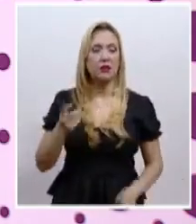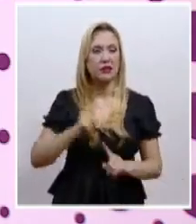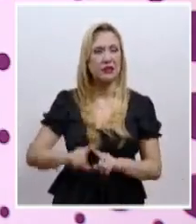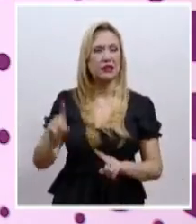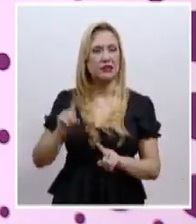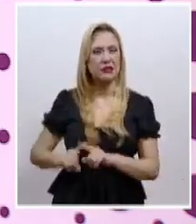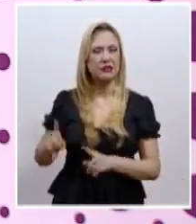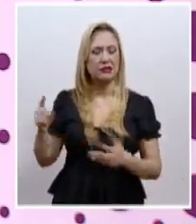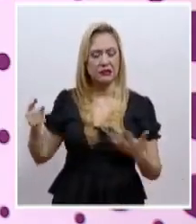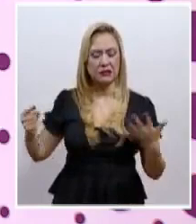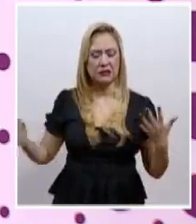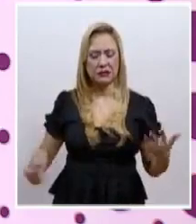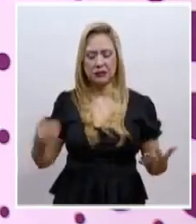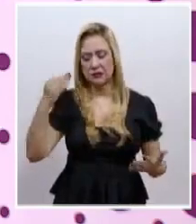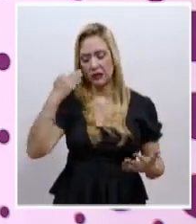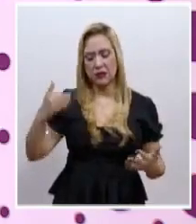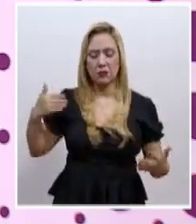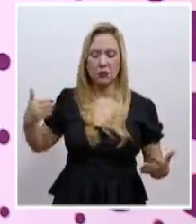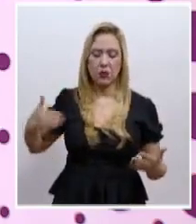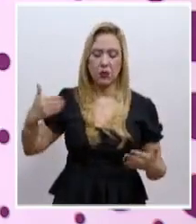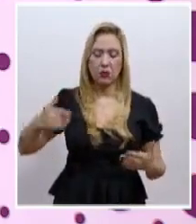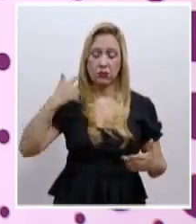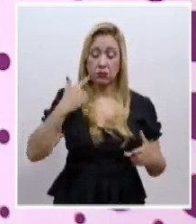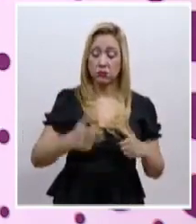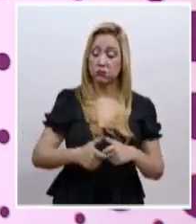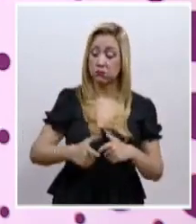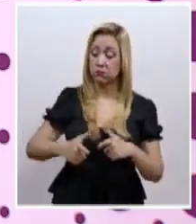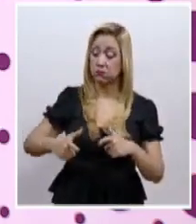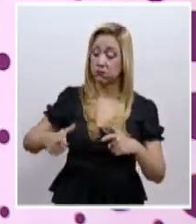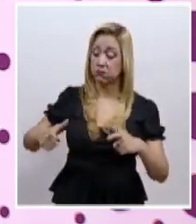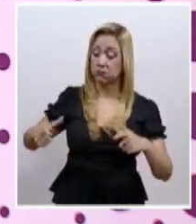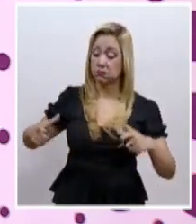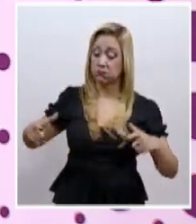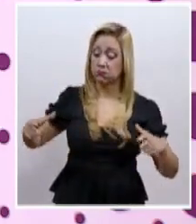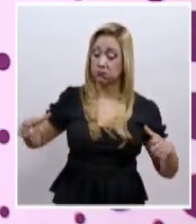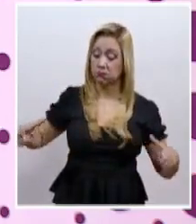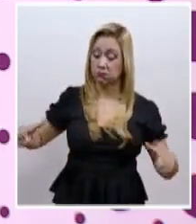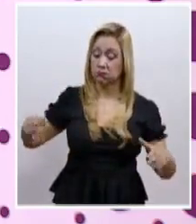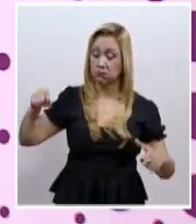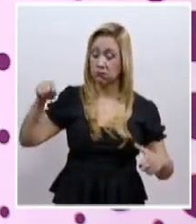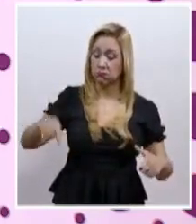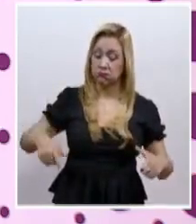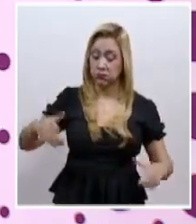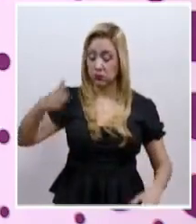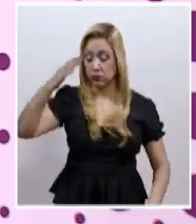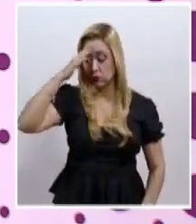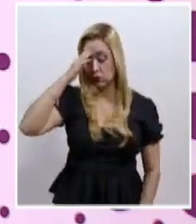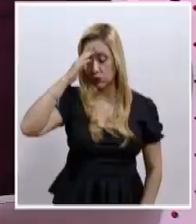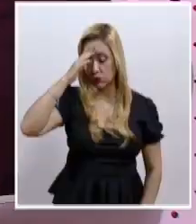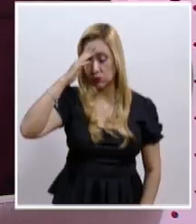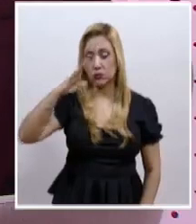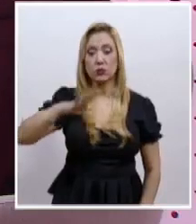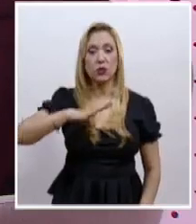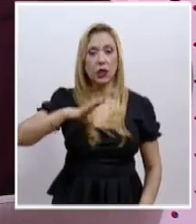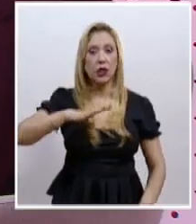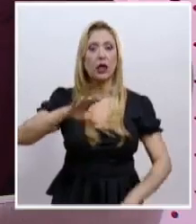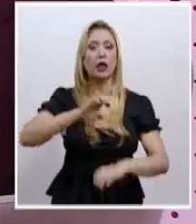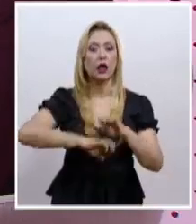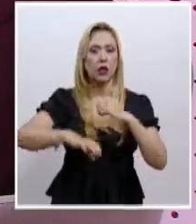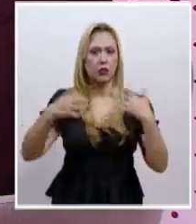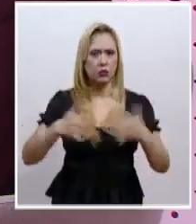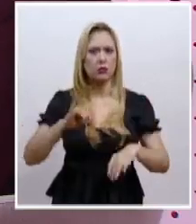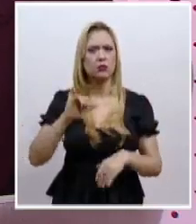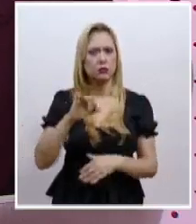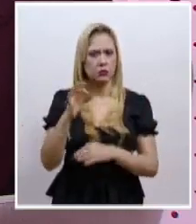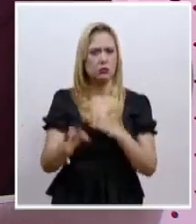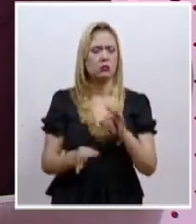Entonces, durante mucho tiempo este fenómeno creció y por supuesto en este fenómeno hay empresas que cumplían con